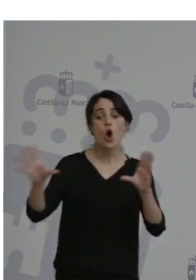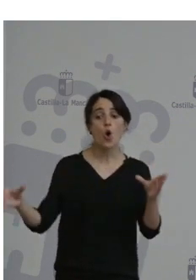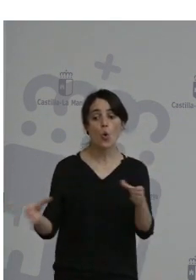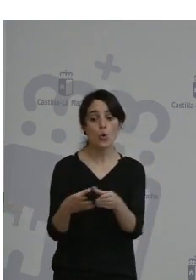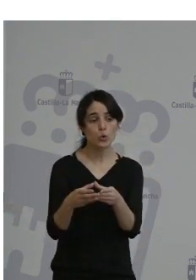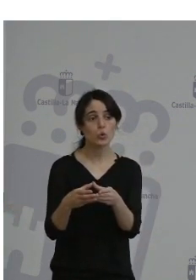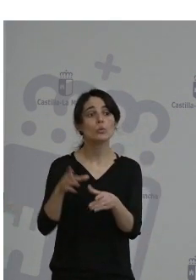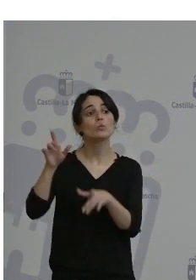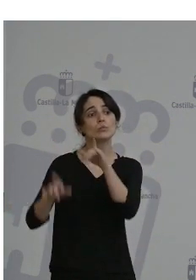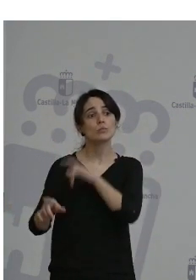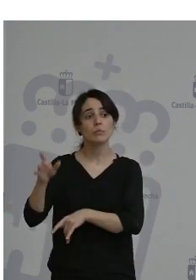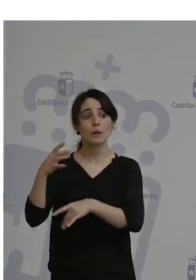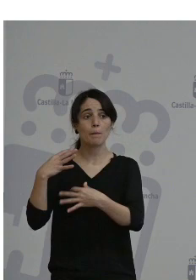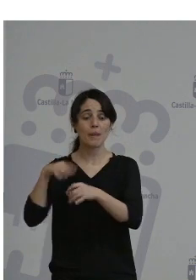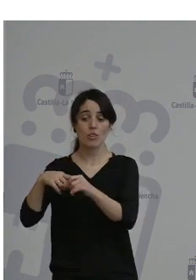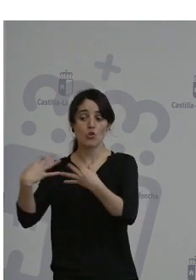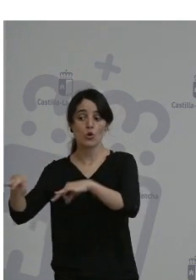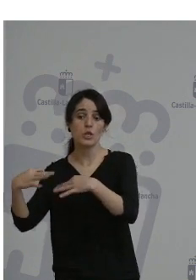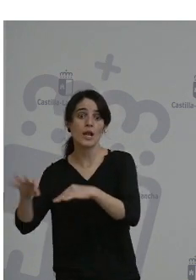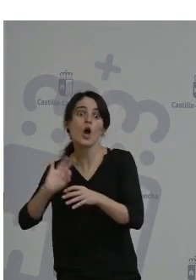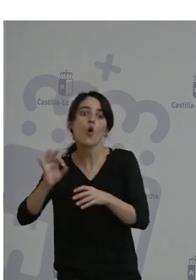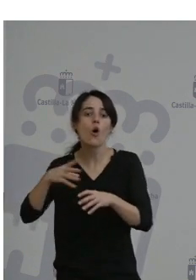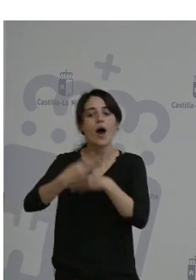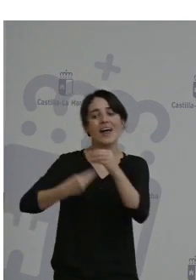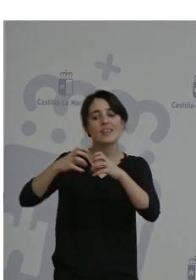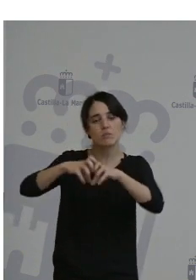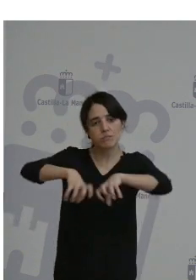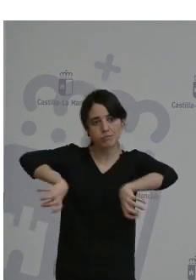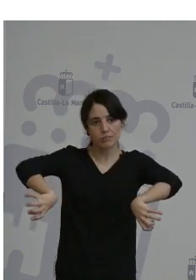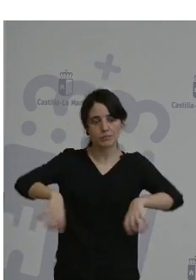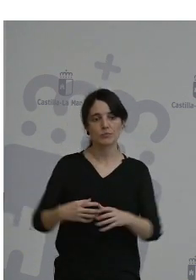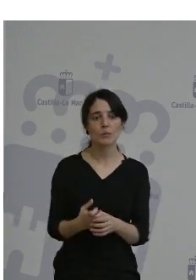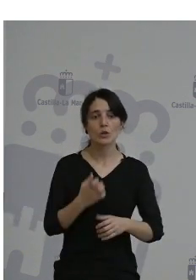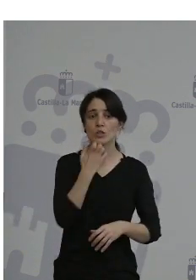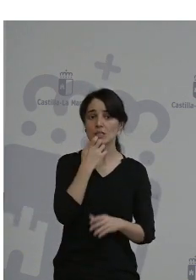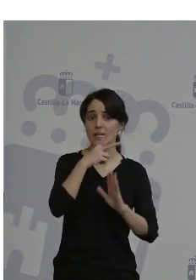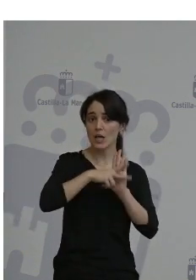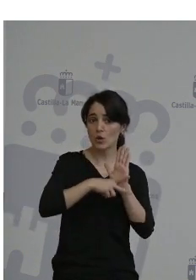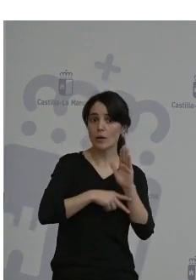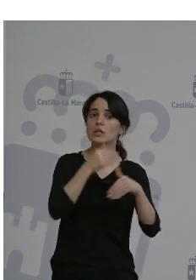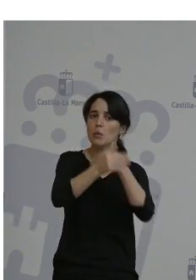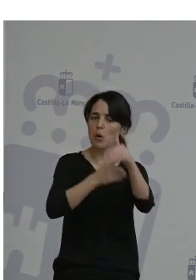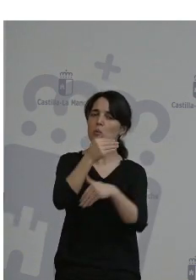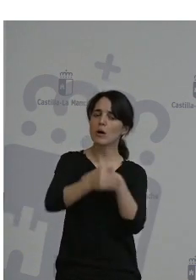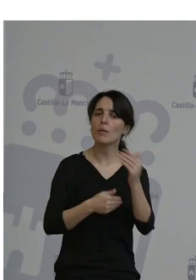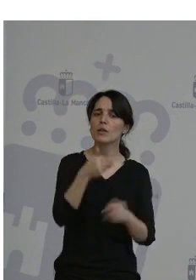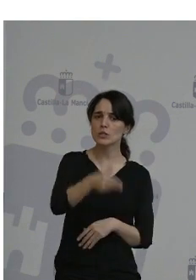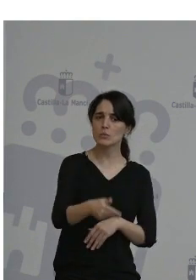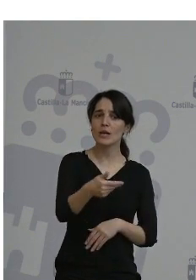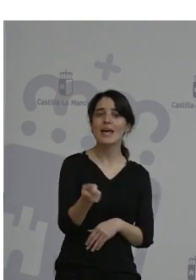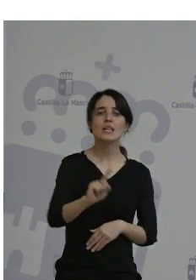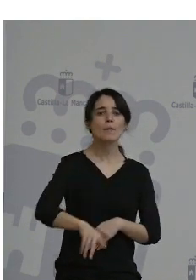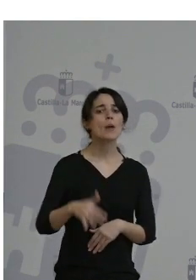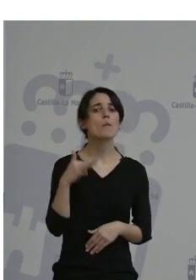convocatoria independiente. Pero si los avances normativos han sido importantes, también ha sido altamente positivo